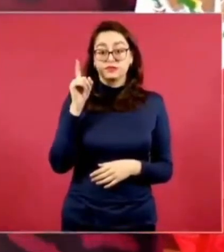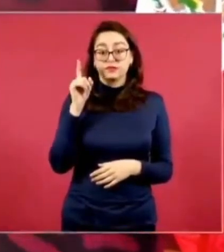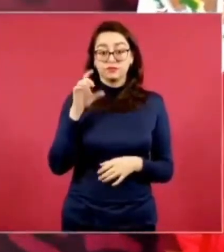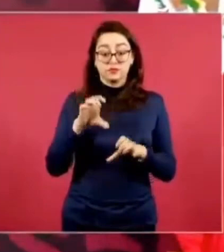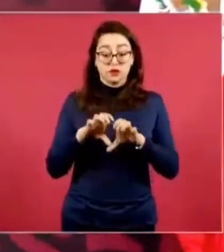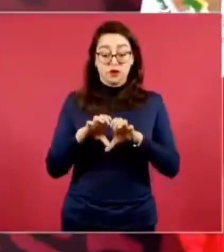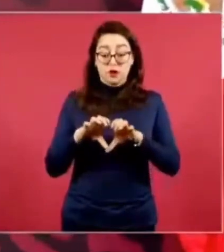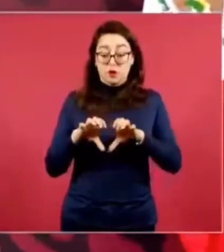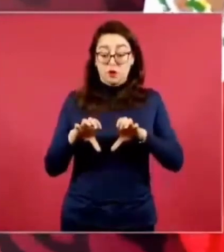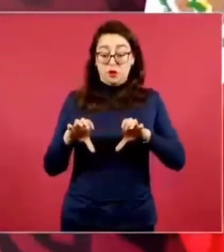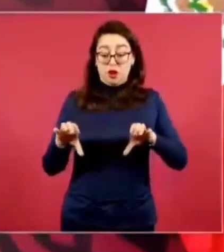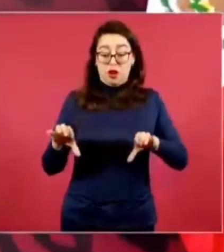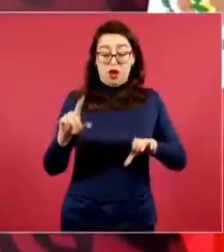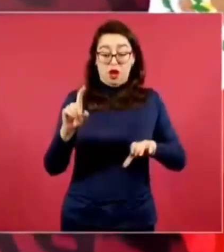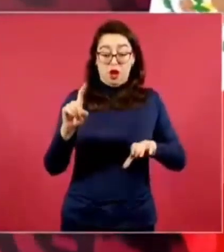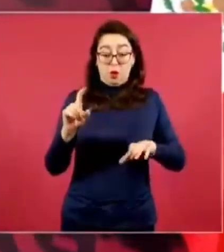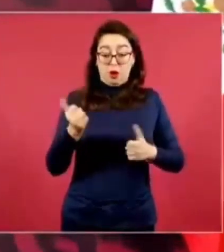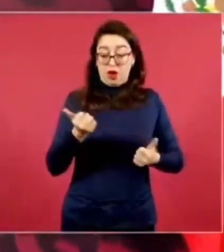importantísimo